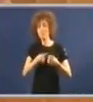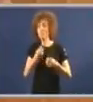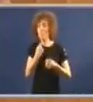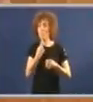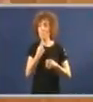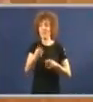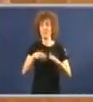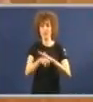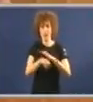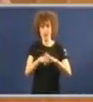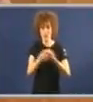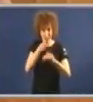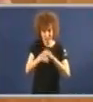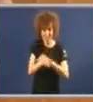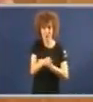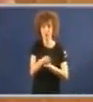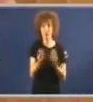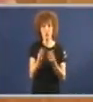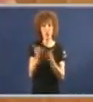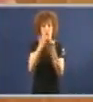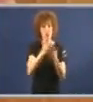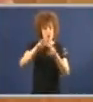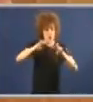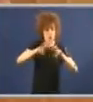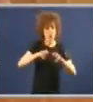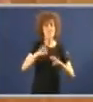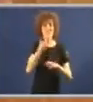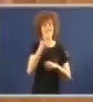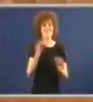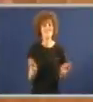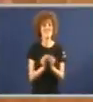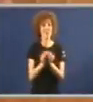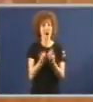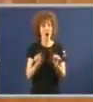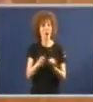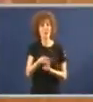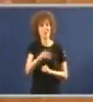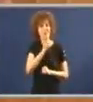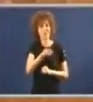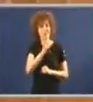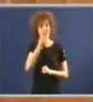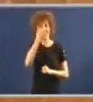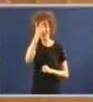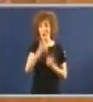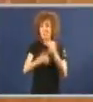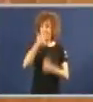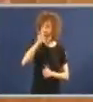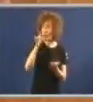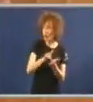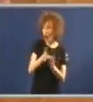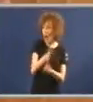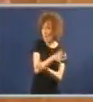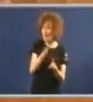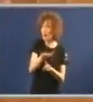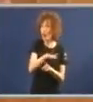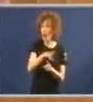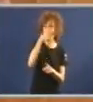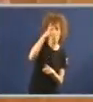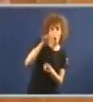Diferentes estudos coinciden en que, aínda que é imposible coñecer se a prevalencia do maltrato é maior ou menor no medio